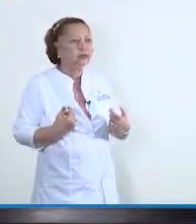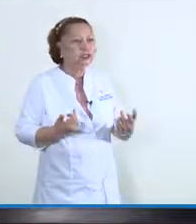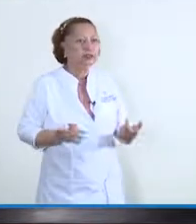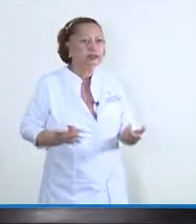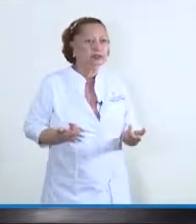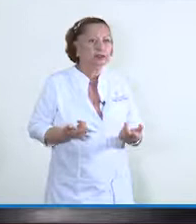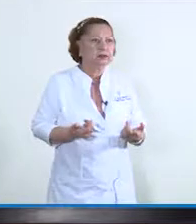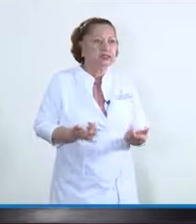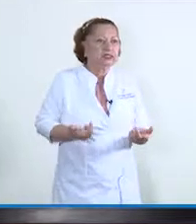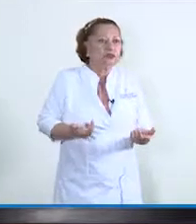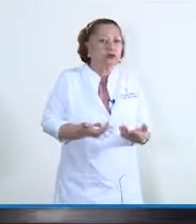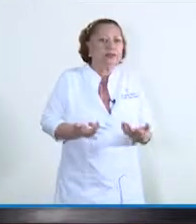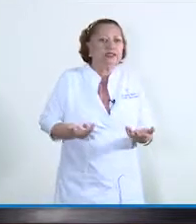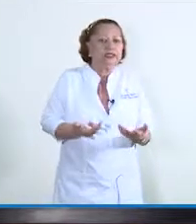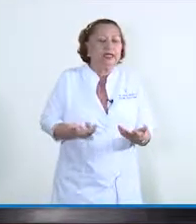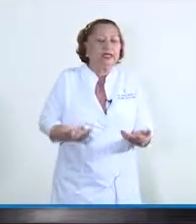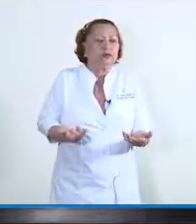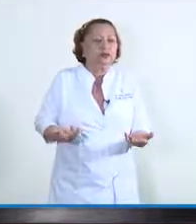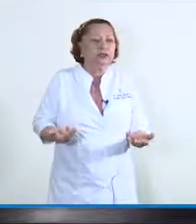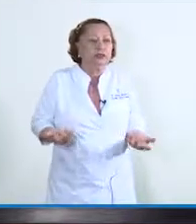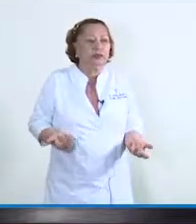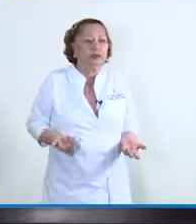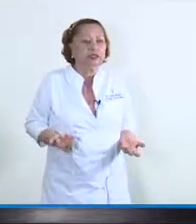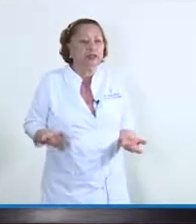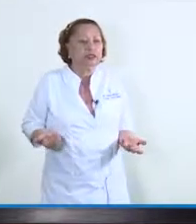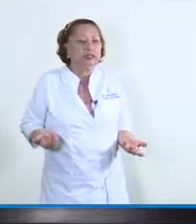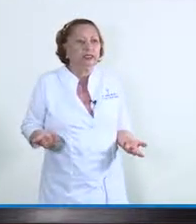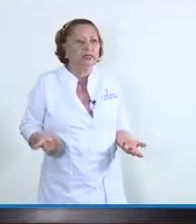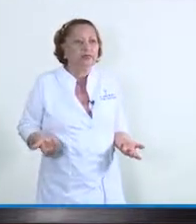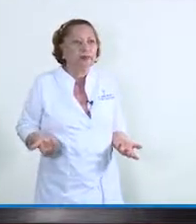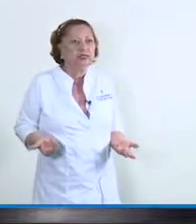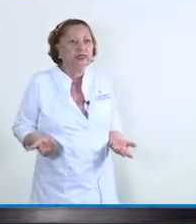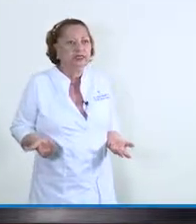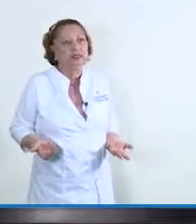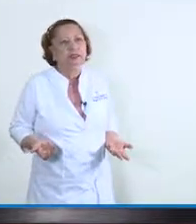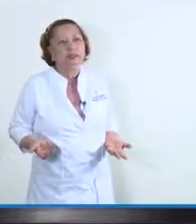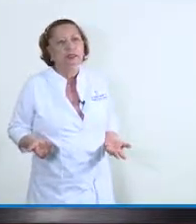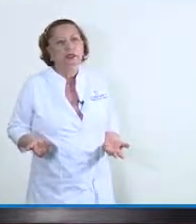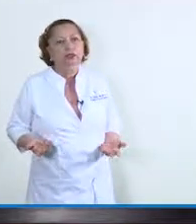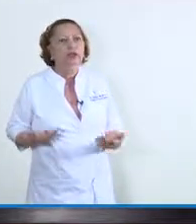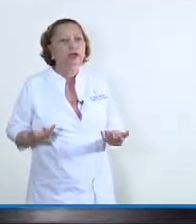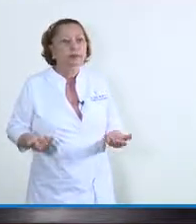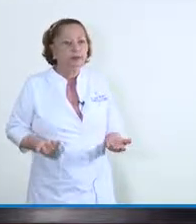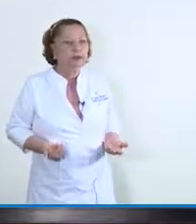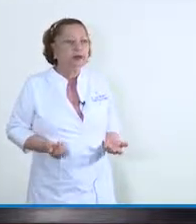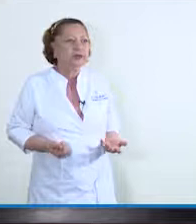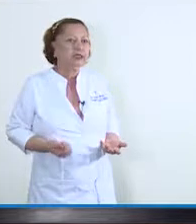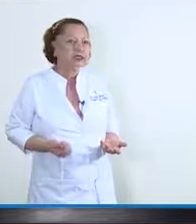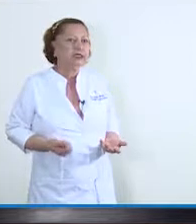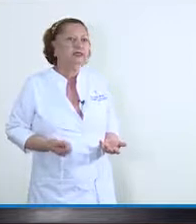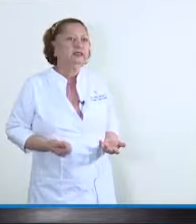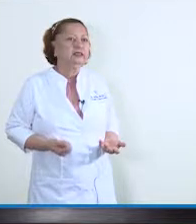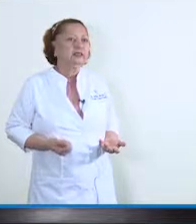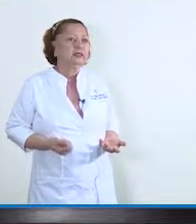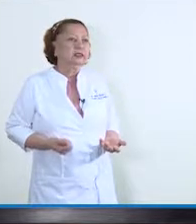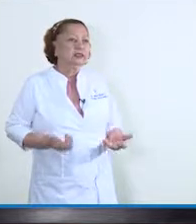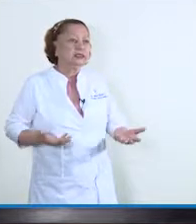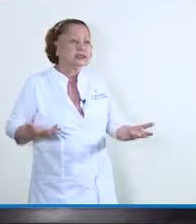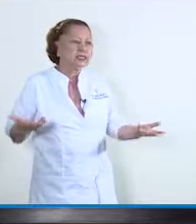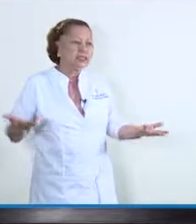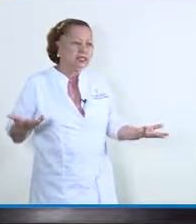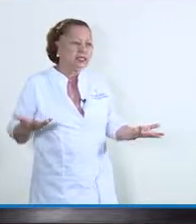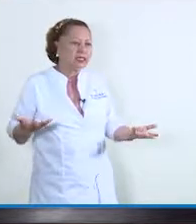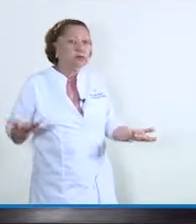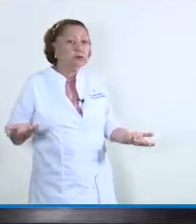familia? Inclusive, si solamente él es el único sobreviviente de esa familia, lo más probable es que